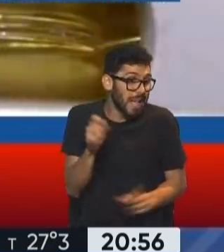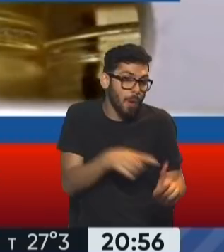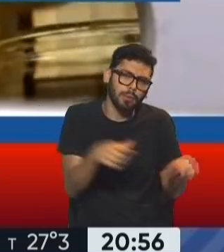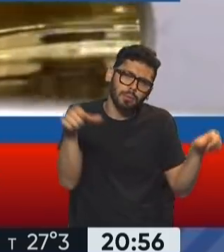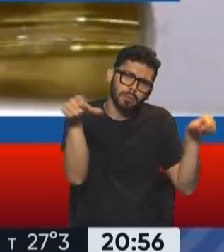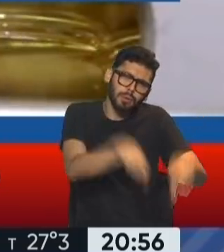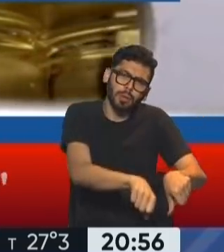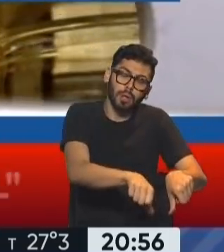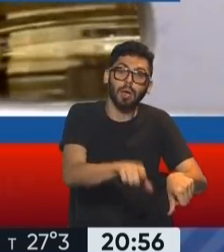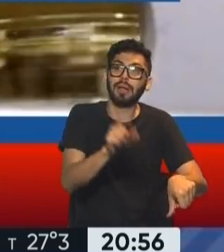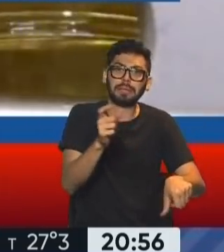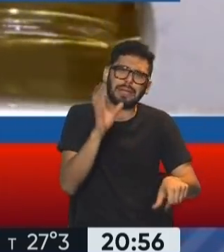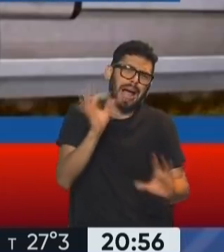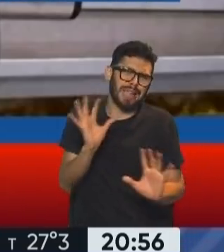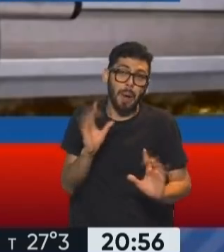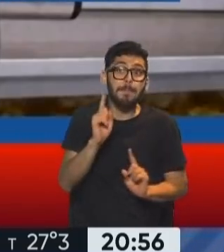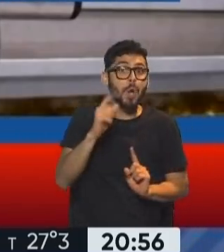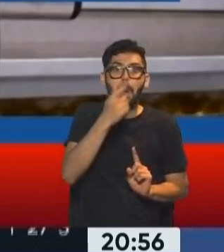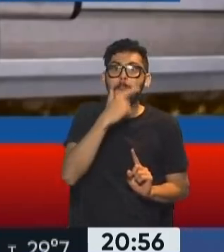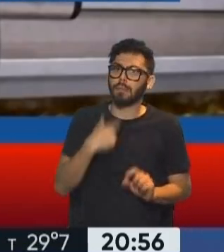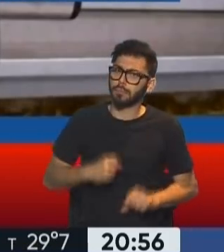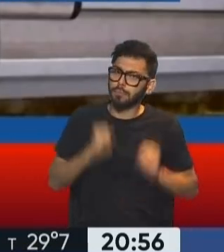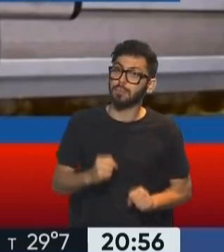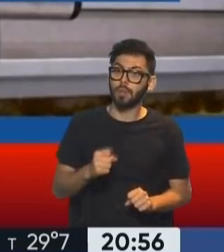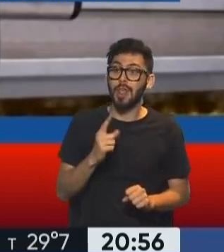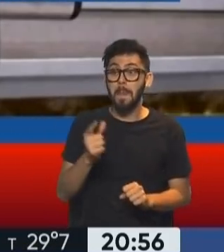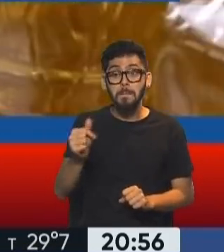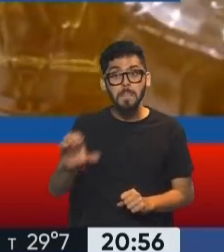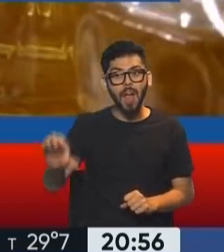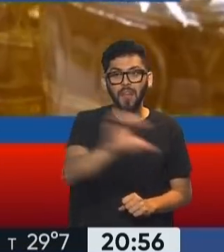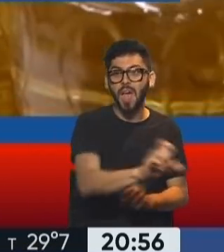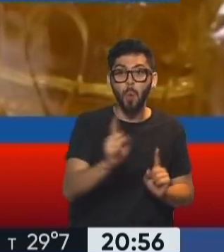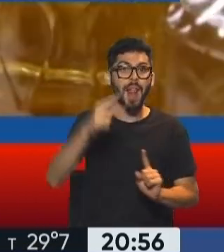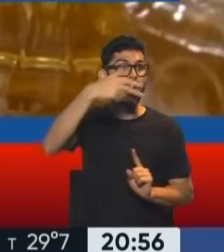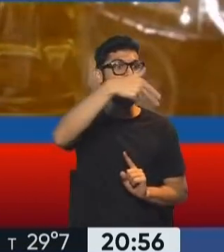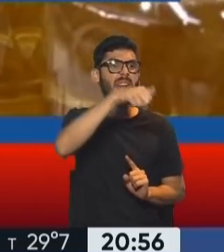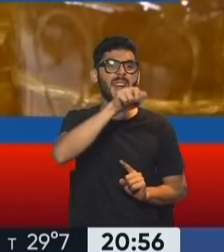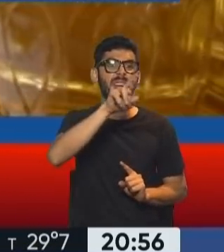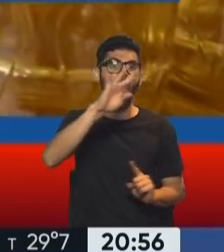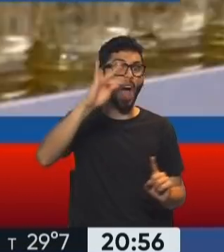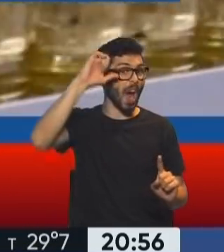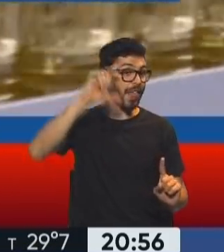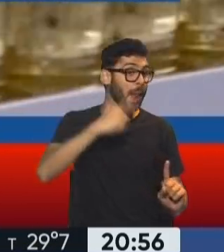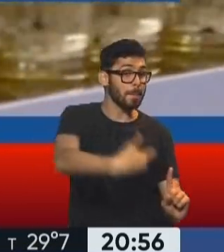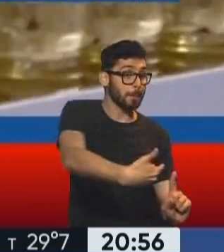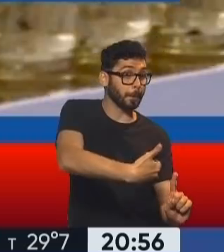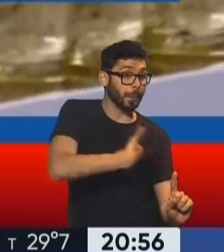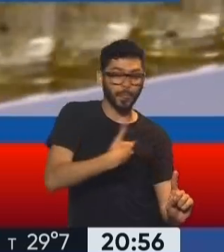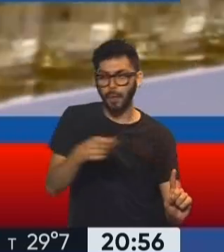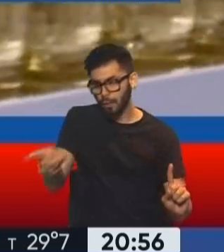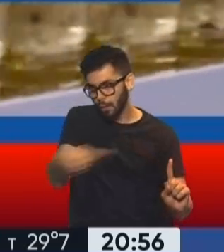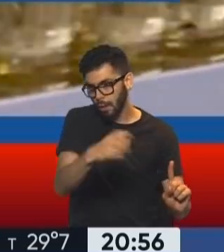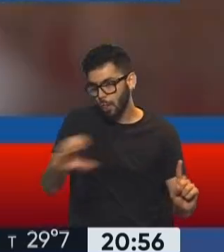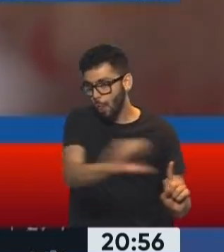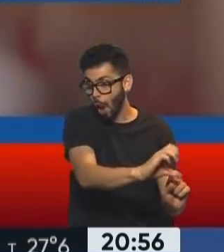pero estaba la decisión de Macri de darle la cantidad de plata que Nardelli le pidiera. Esto fue lo que generó después que